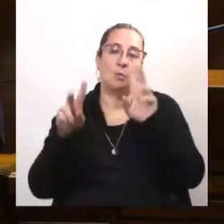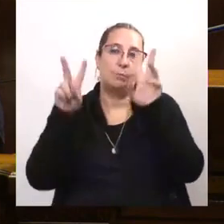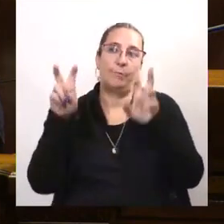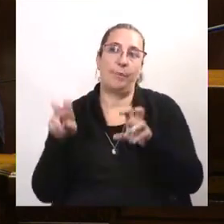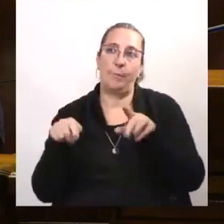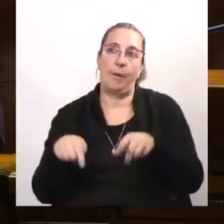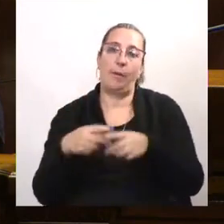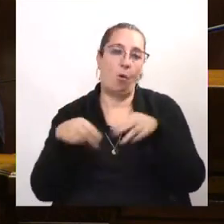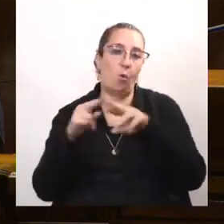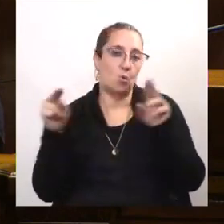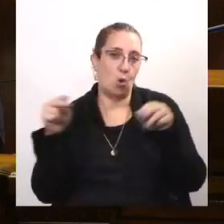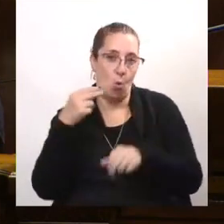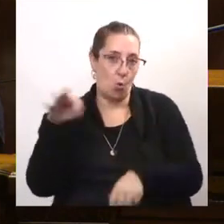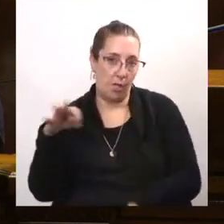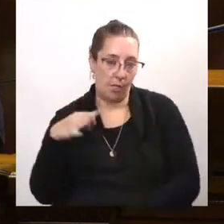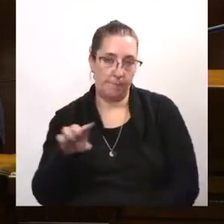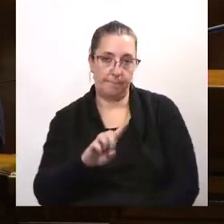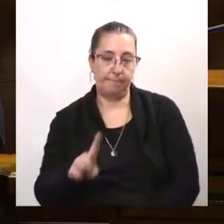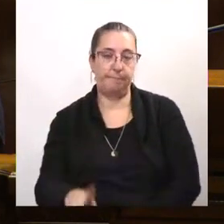una conclusión única.